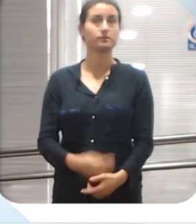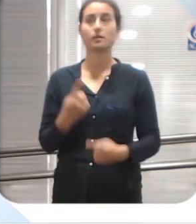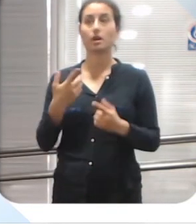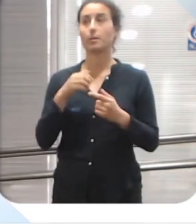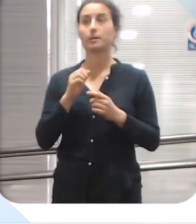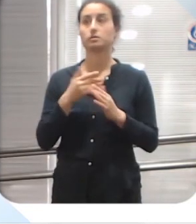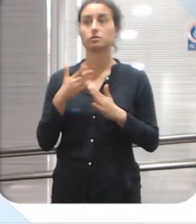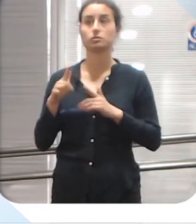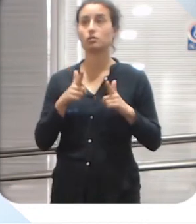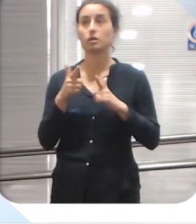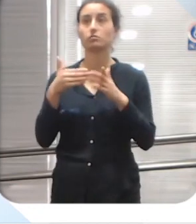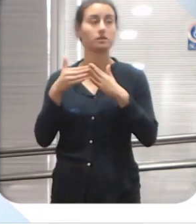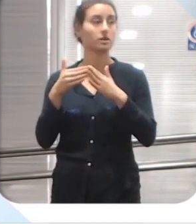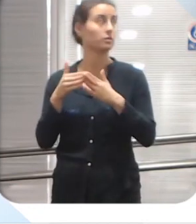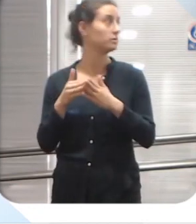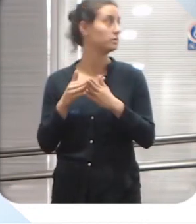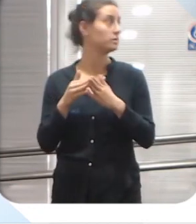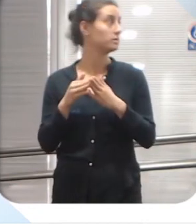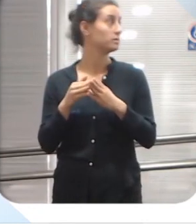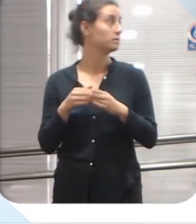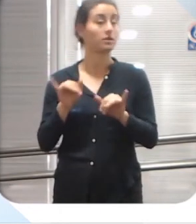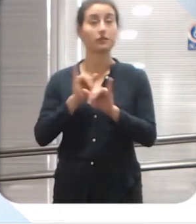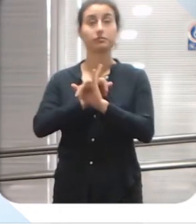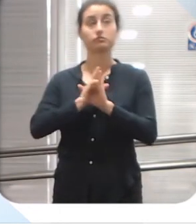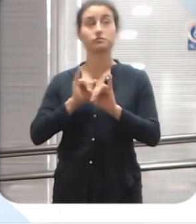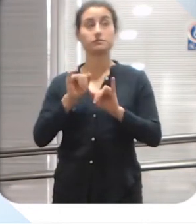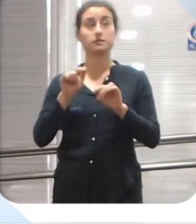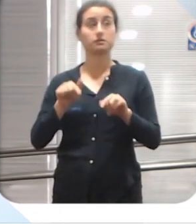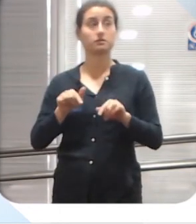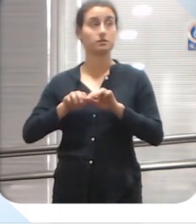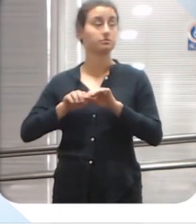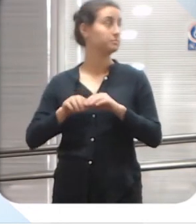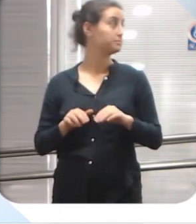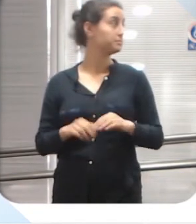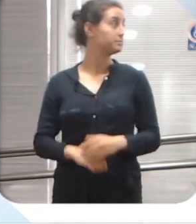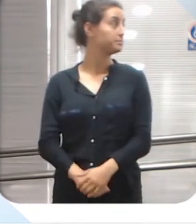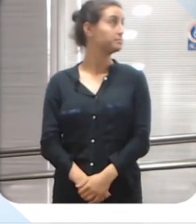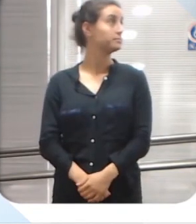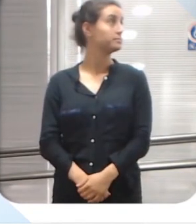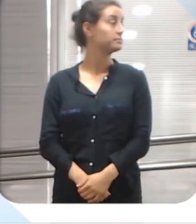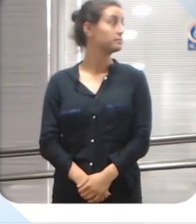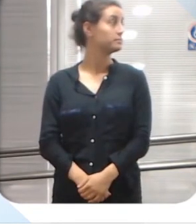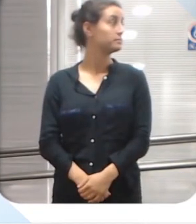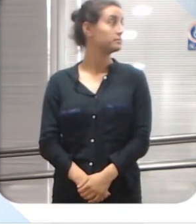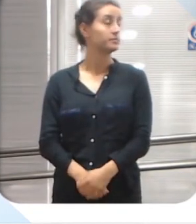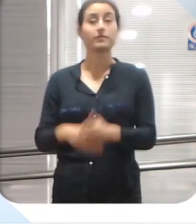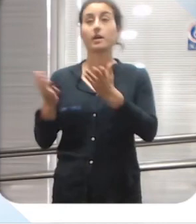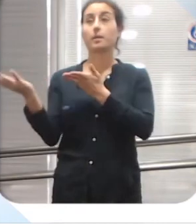Si no hay más preguntas, entonces damos por finalizada esta